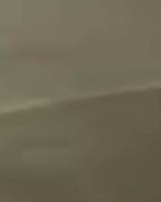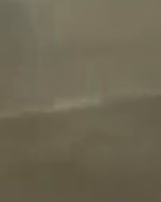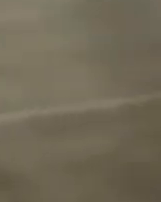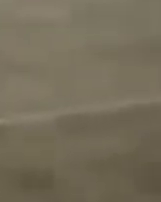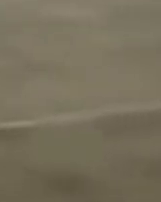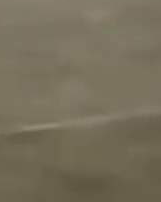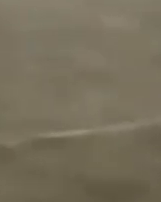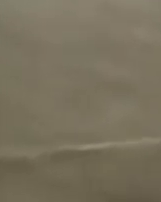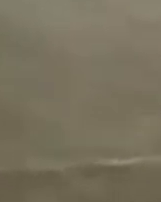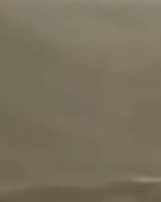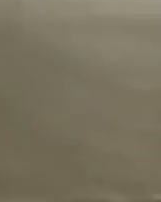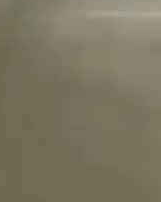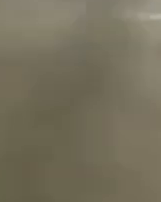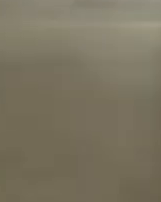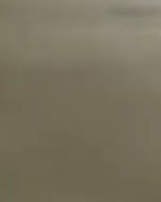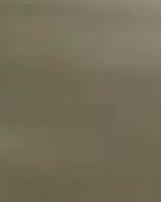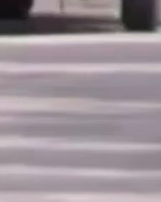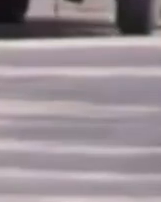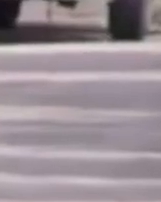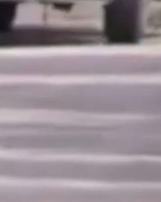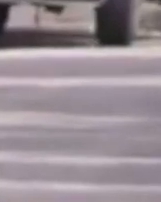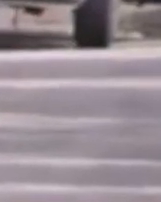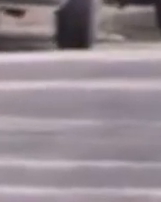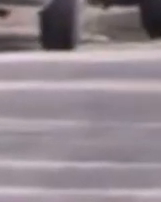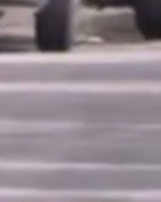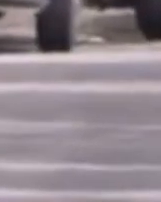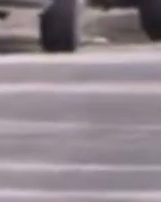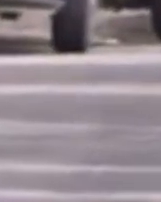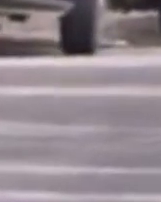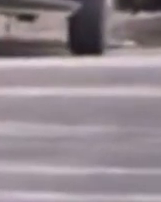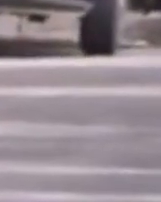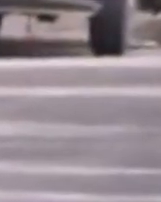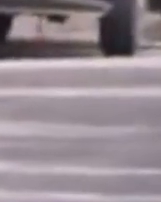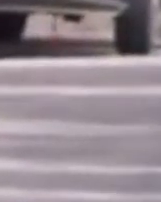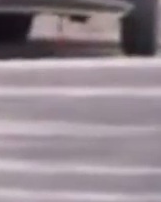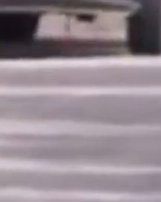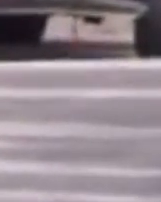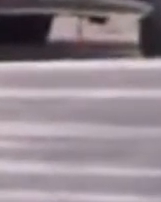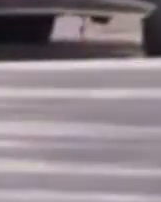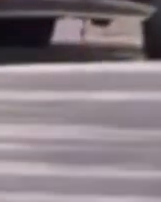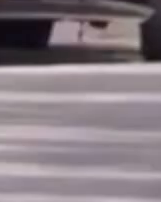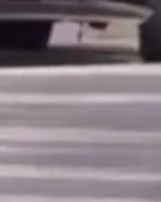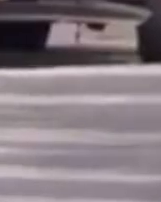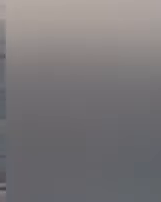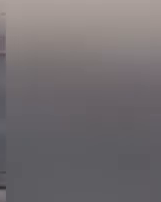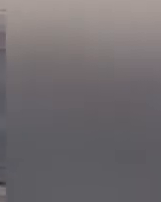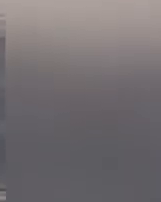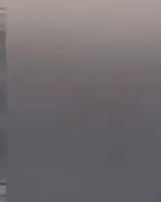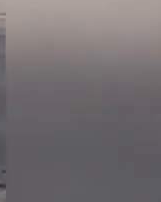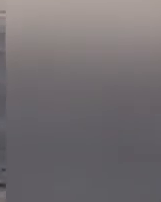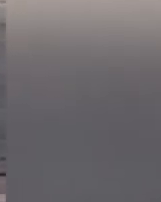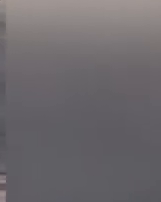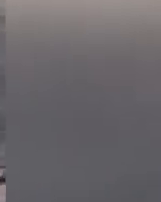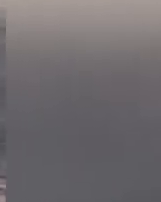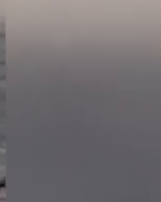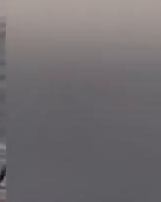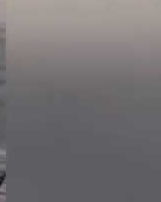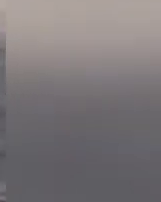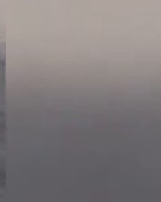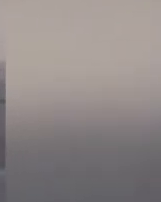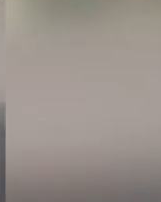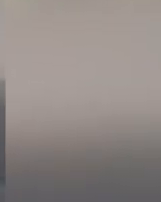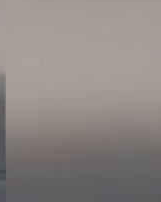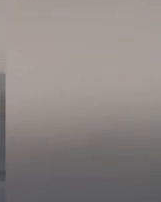gobierno, por lo que no hay nada que temer. Han pasado ya 18 días desde que fueron canjeadas las vidas de 8